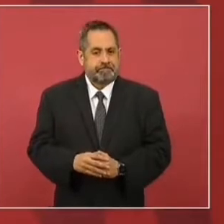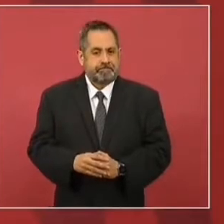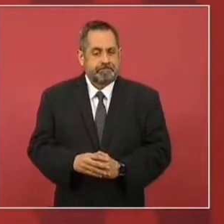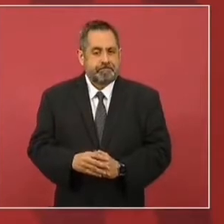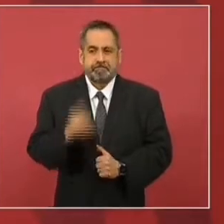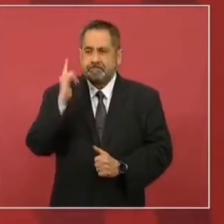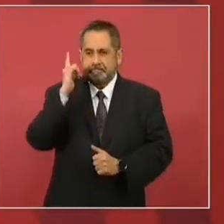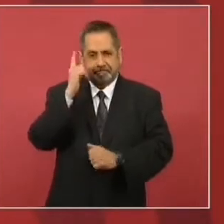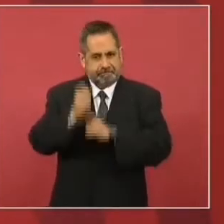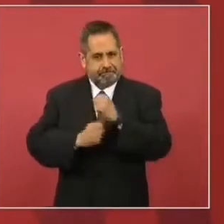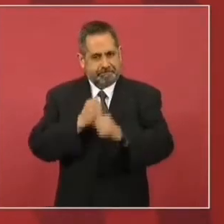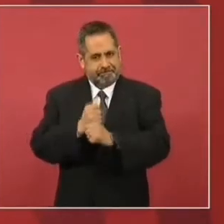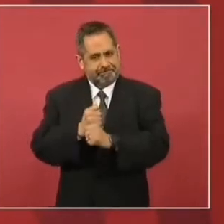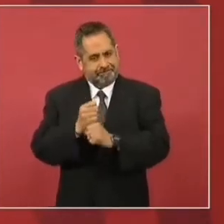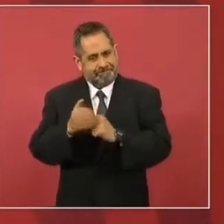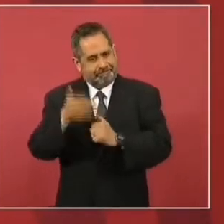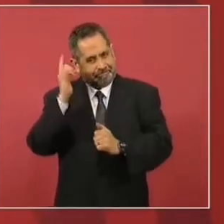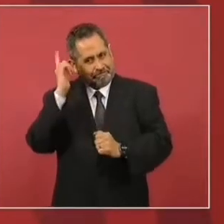que sea